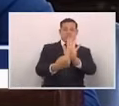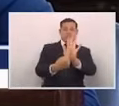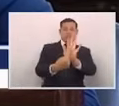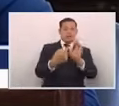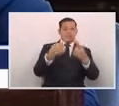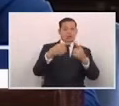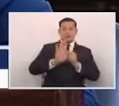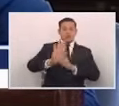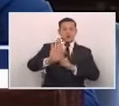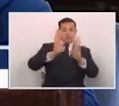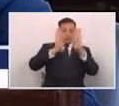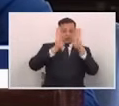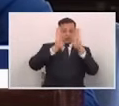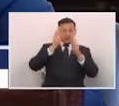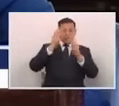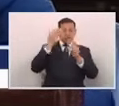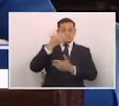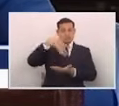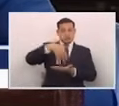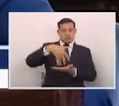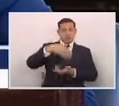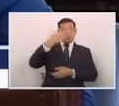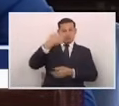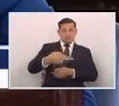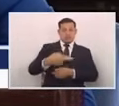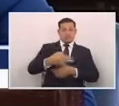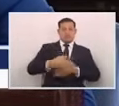pero nunca atendiendo las demandas del pueblo reales.